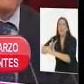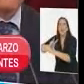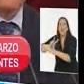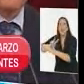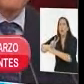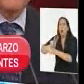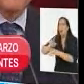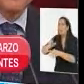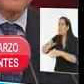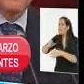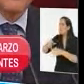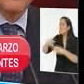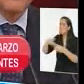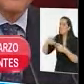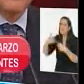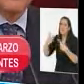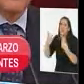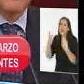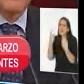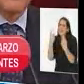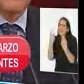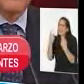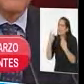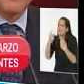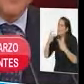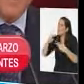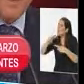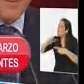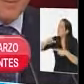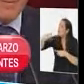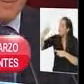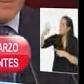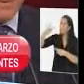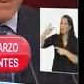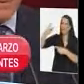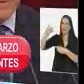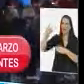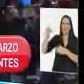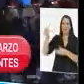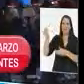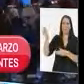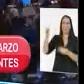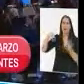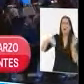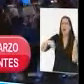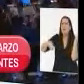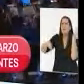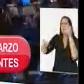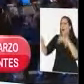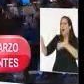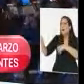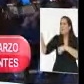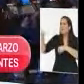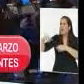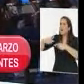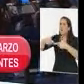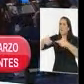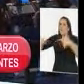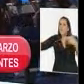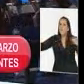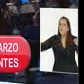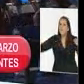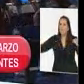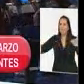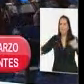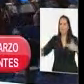mucho más que ver con que los que tienen hacen el esfuerzo y los que menos tienen pueden participar de otra manera. Pero el reparto, Margarita, ¿no? A ver, el año electoral. Y